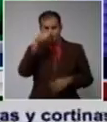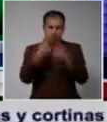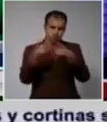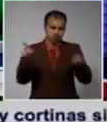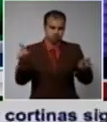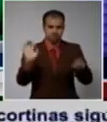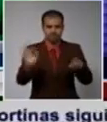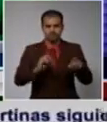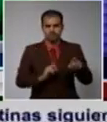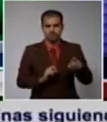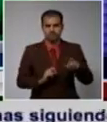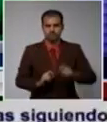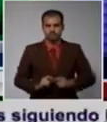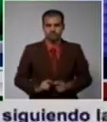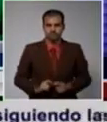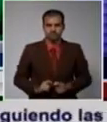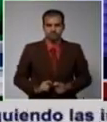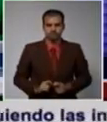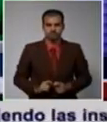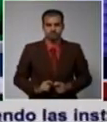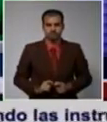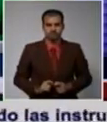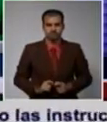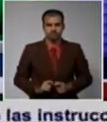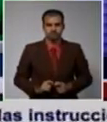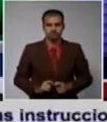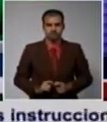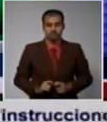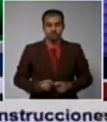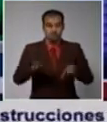su geografía, y diagnosticaron